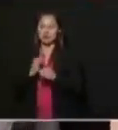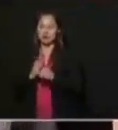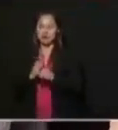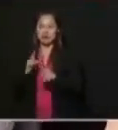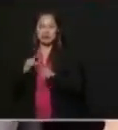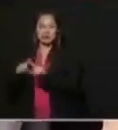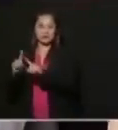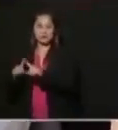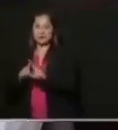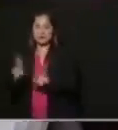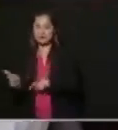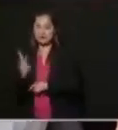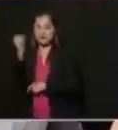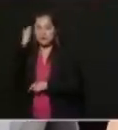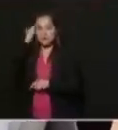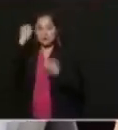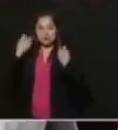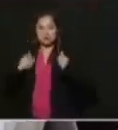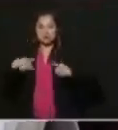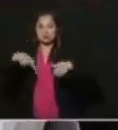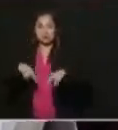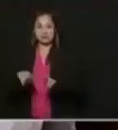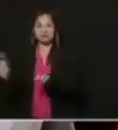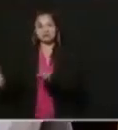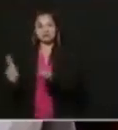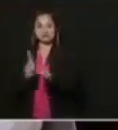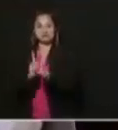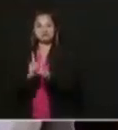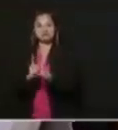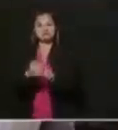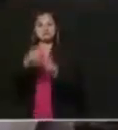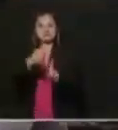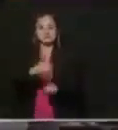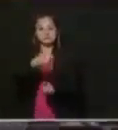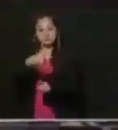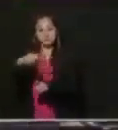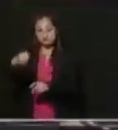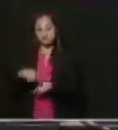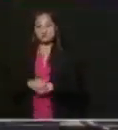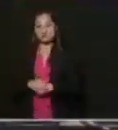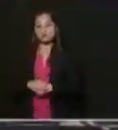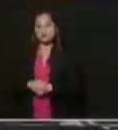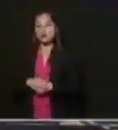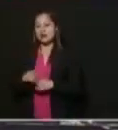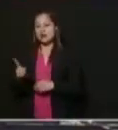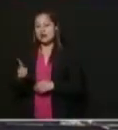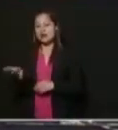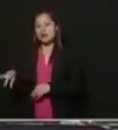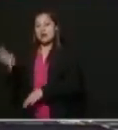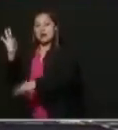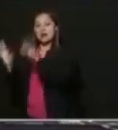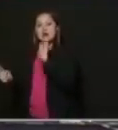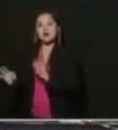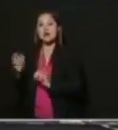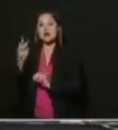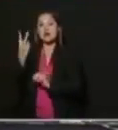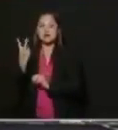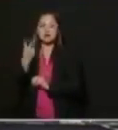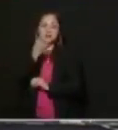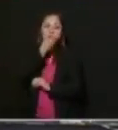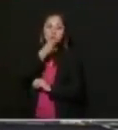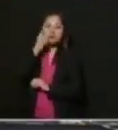mujeres de diferentes pueblos indígenas. Se trató de citar a una pareja, por lo menos, de cada uno de estos pueblos. Sí, claro.